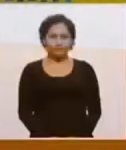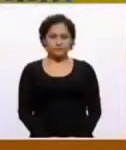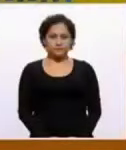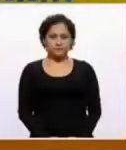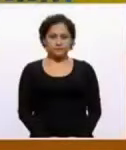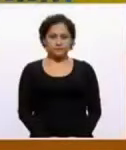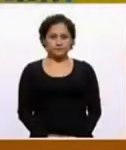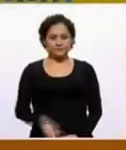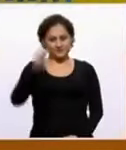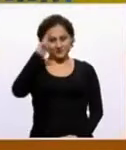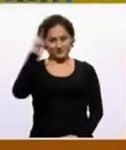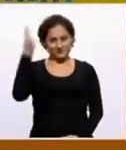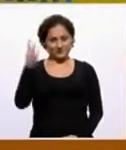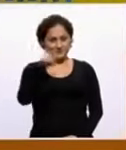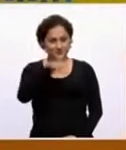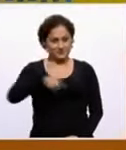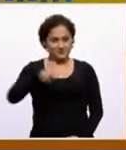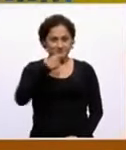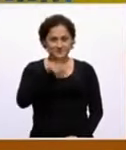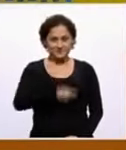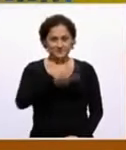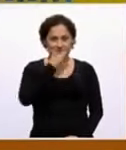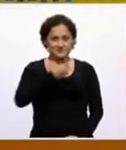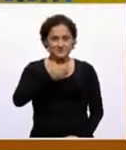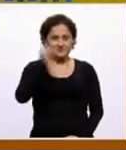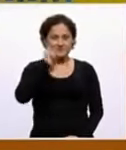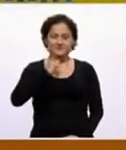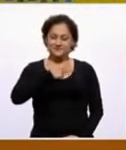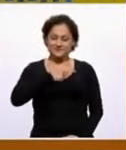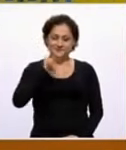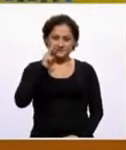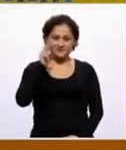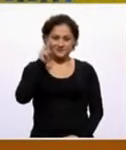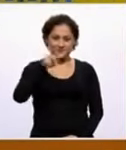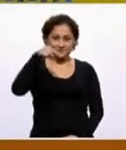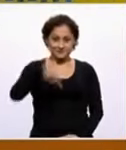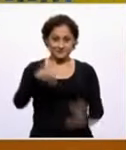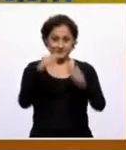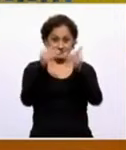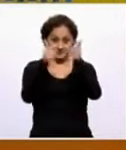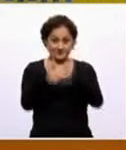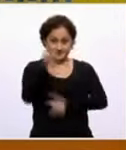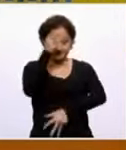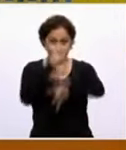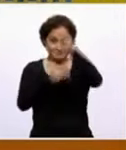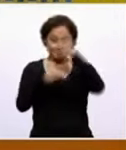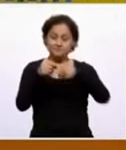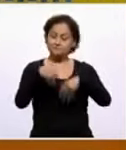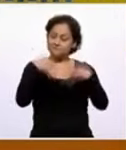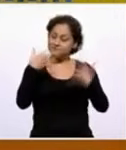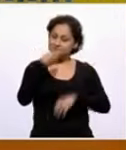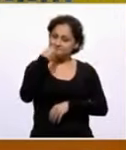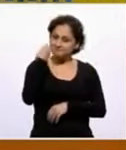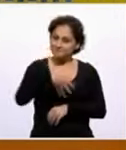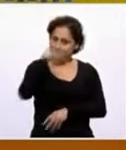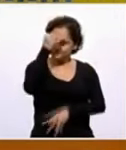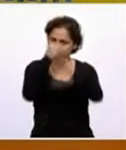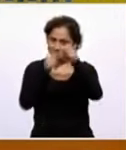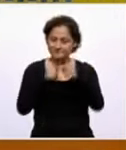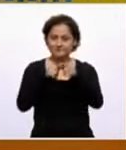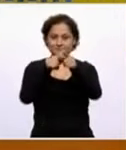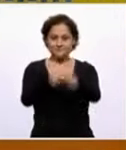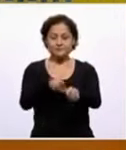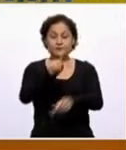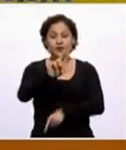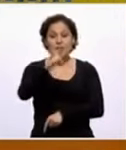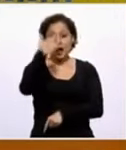Qué gusto que estén aquí, niñas y niños. Esto es Aprende en Casa, una manera muy padre de poder seguir aprendiendo. Les recuerdo que es muy importante